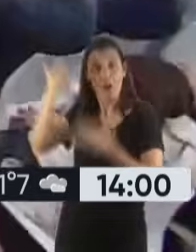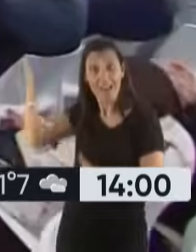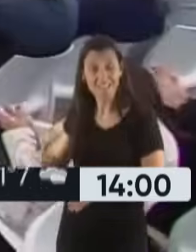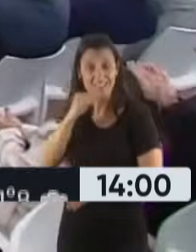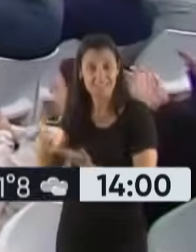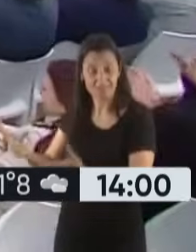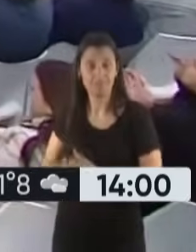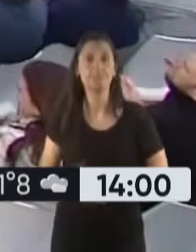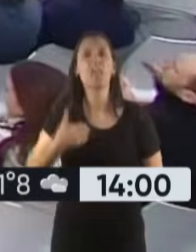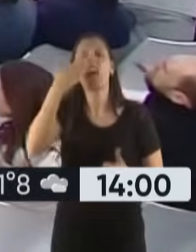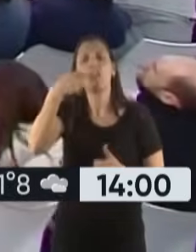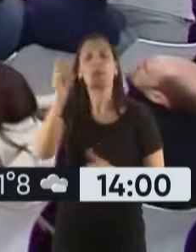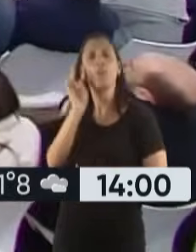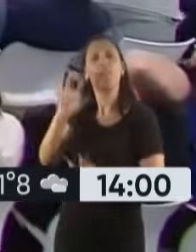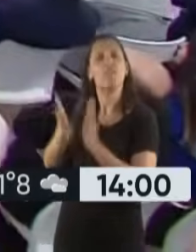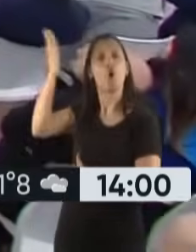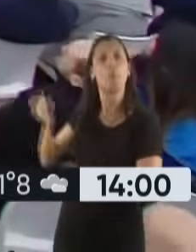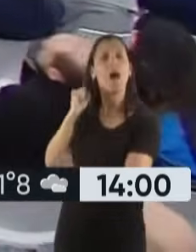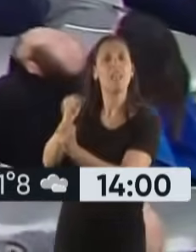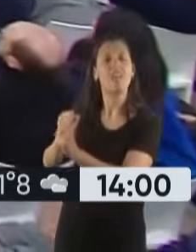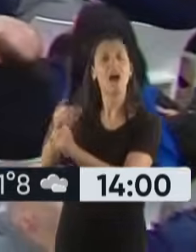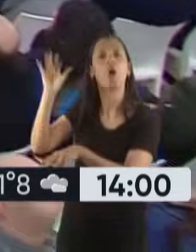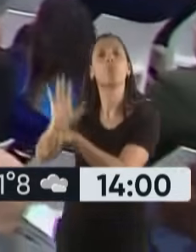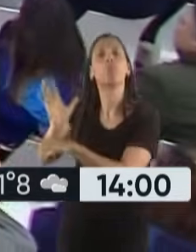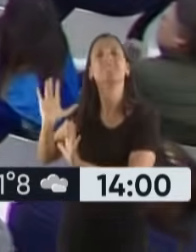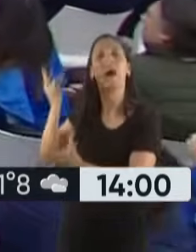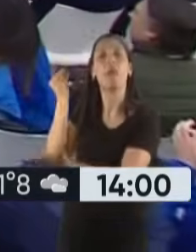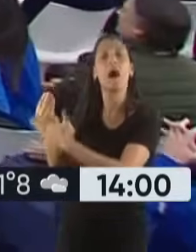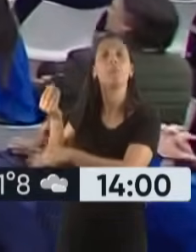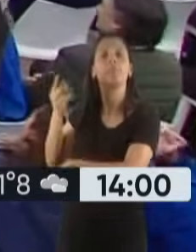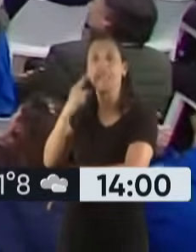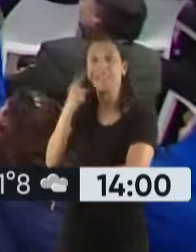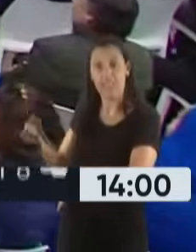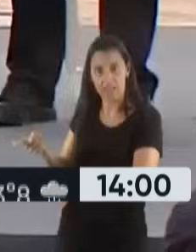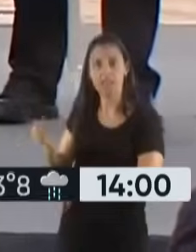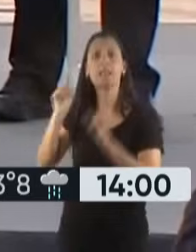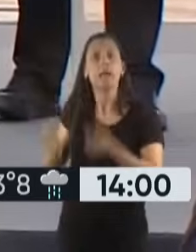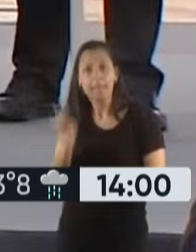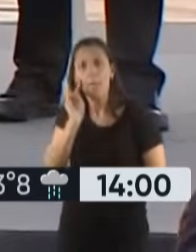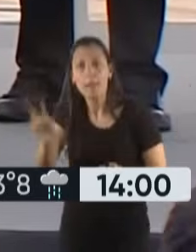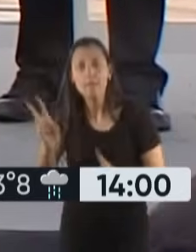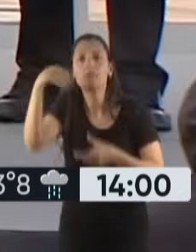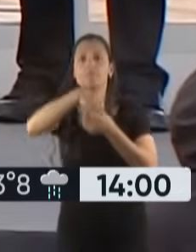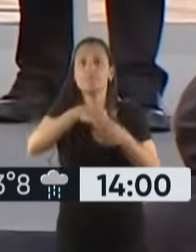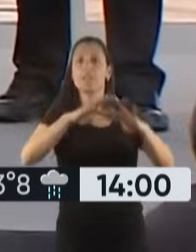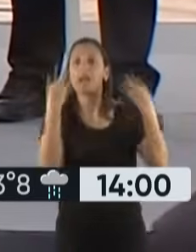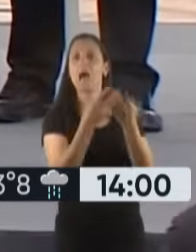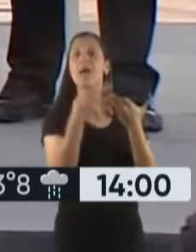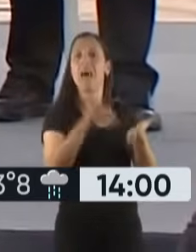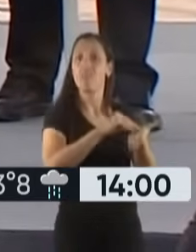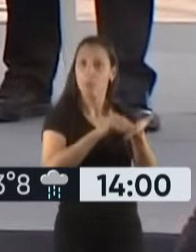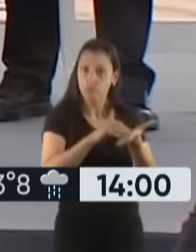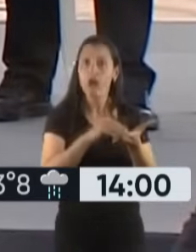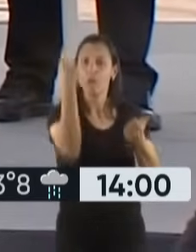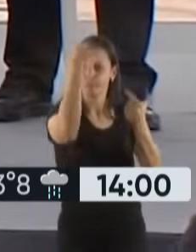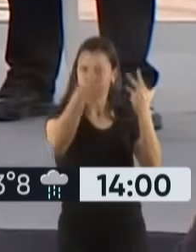Después lo vi trabajar como intendente. Lo vi ser un gran presidente de la Cámara de Diputados.